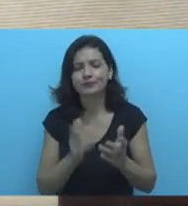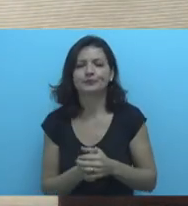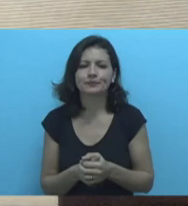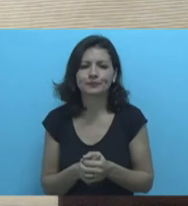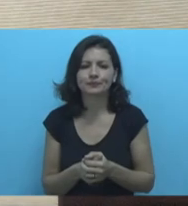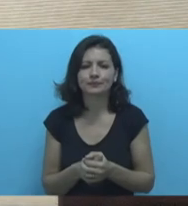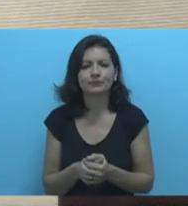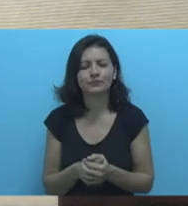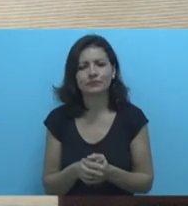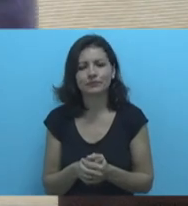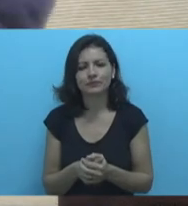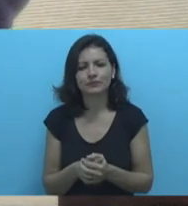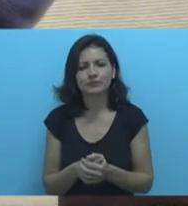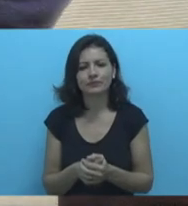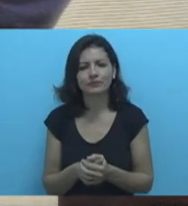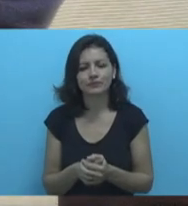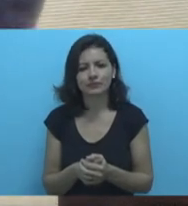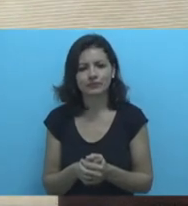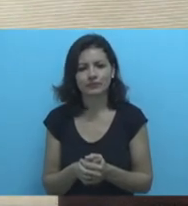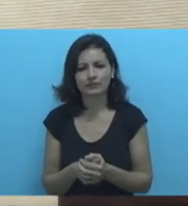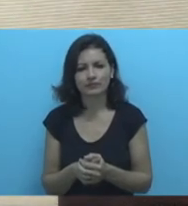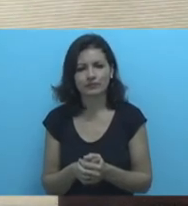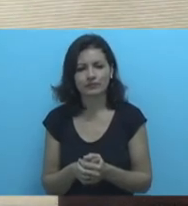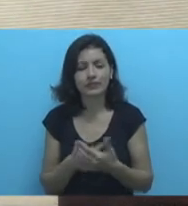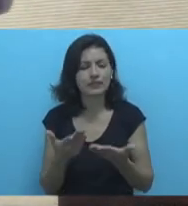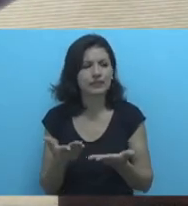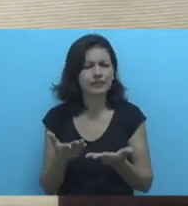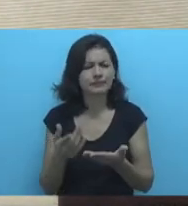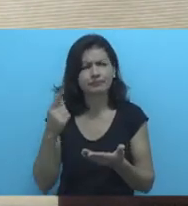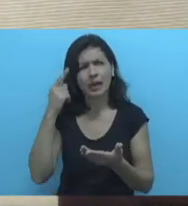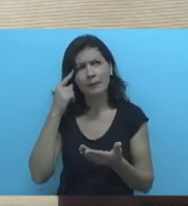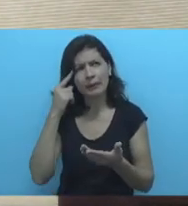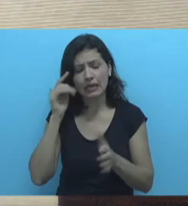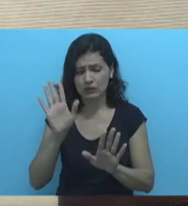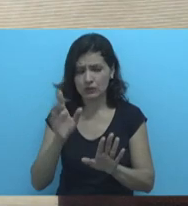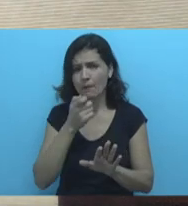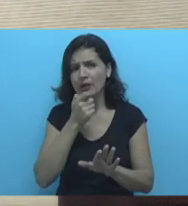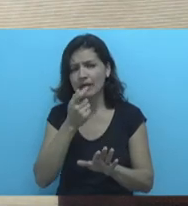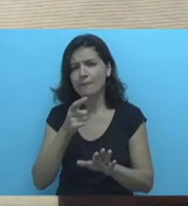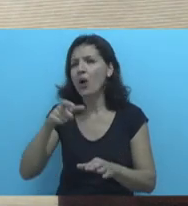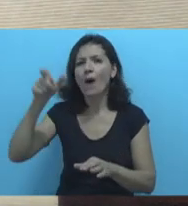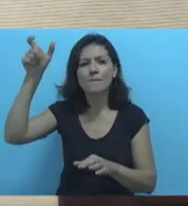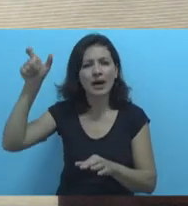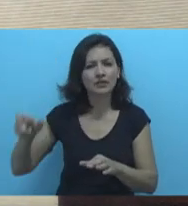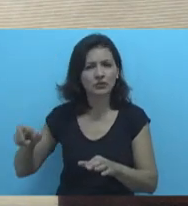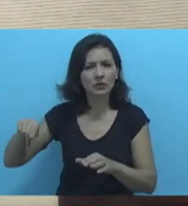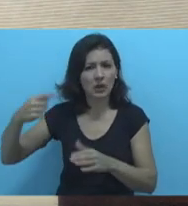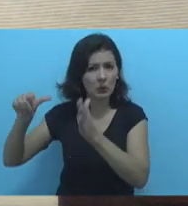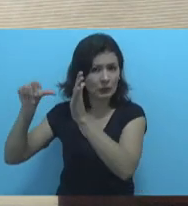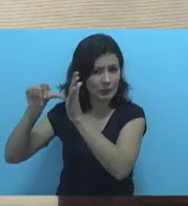Y me imagino, ¿qué pensaría alguien que viniera de un país que no es el nuestro y se encontrara en Santa Fe en estos